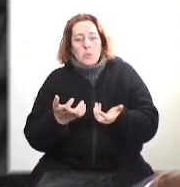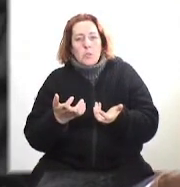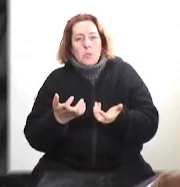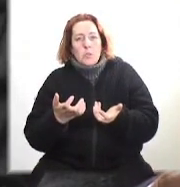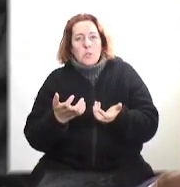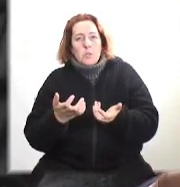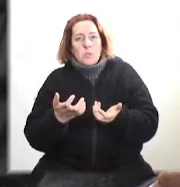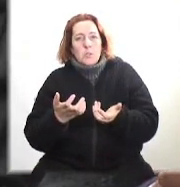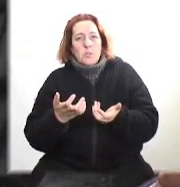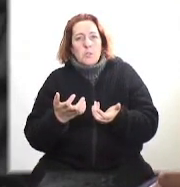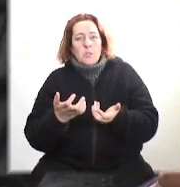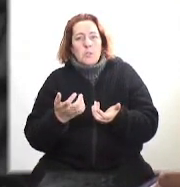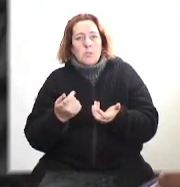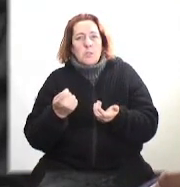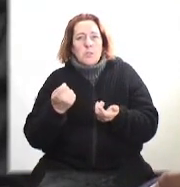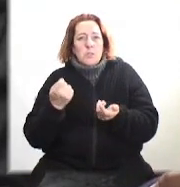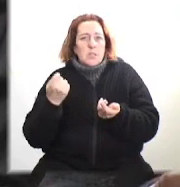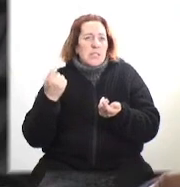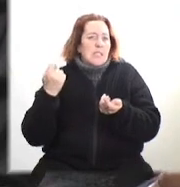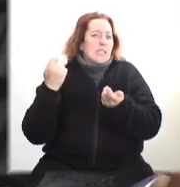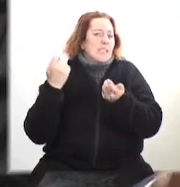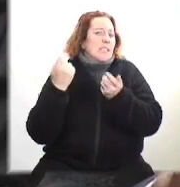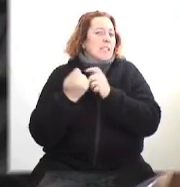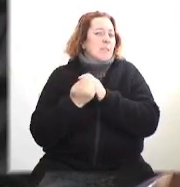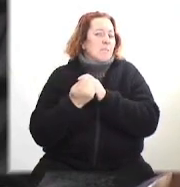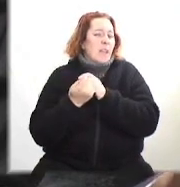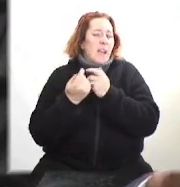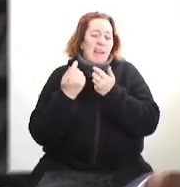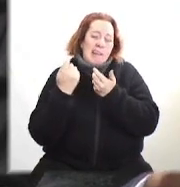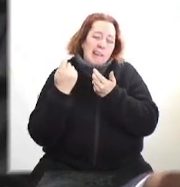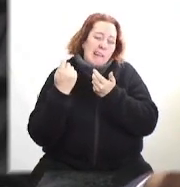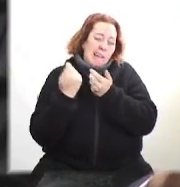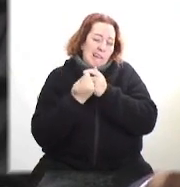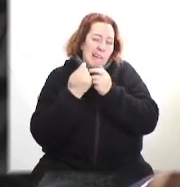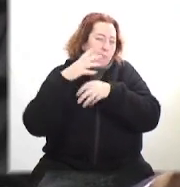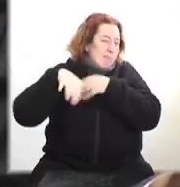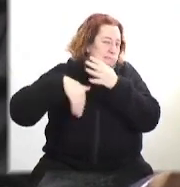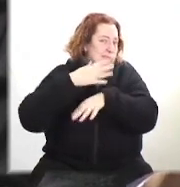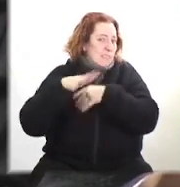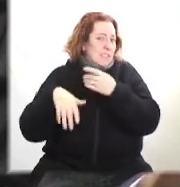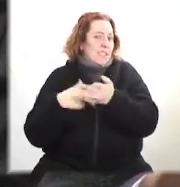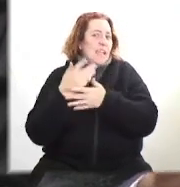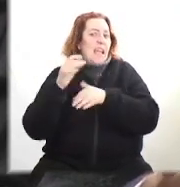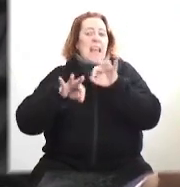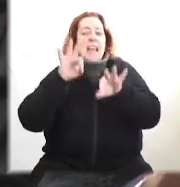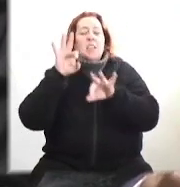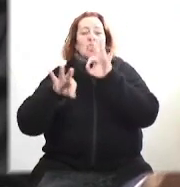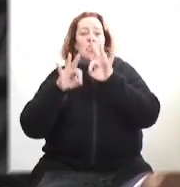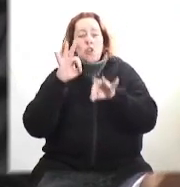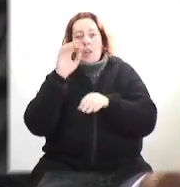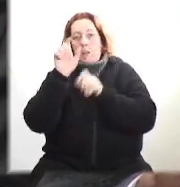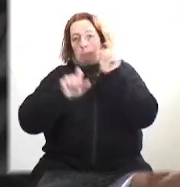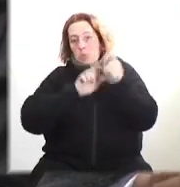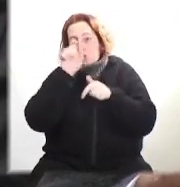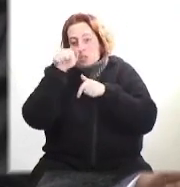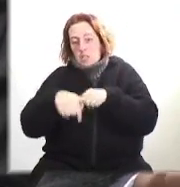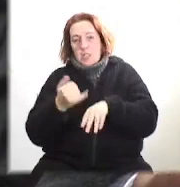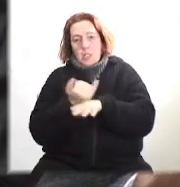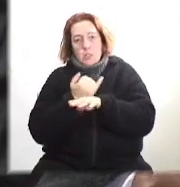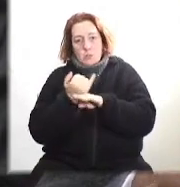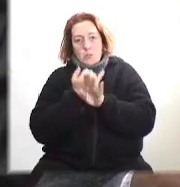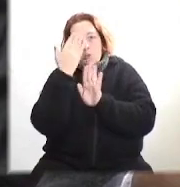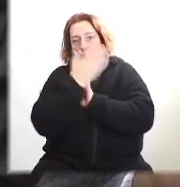hacer un botín de la elección de los integrantes de este Instituto Nacional de Derechos Humanos es